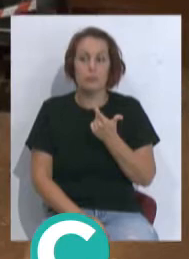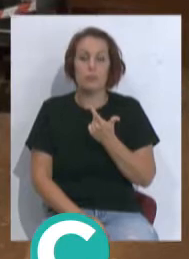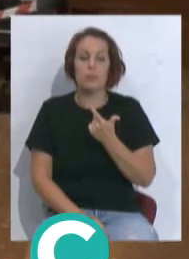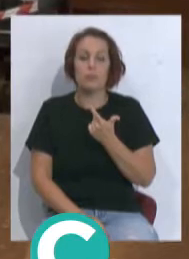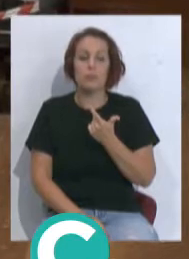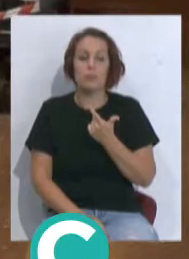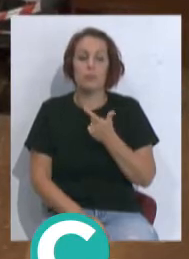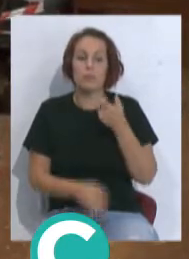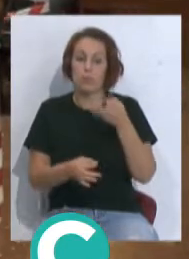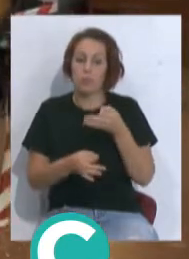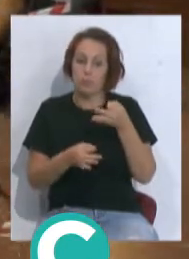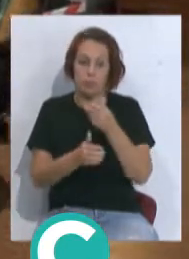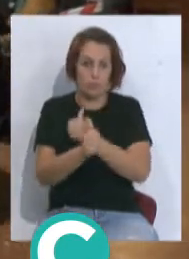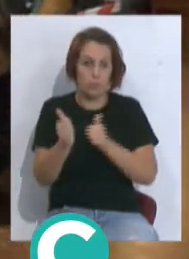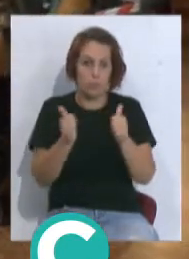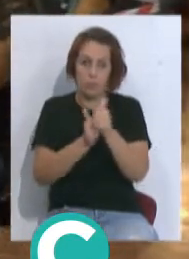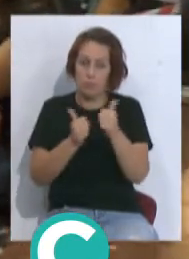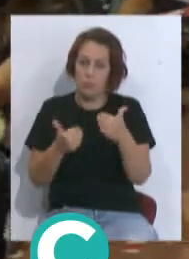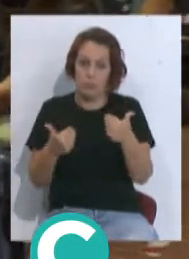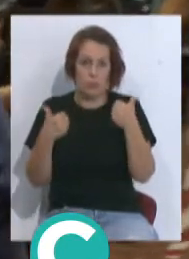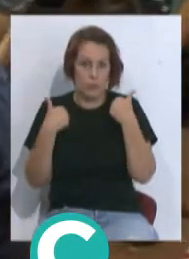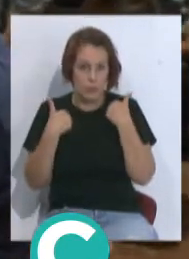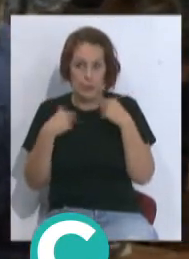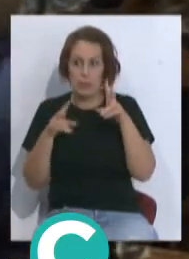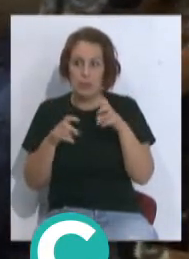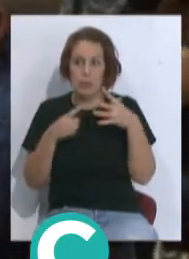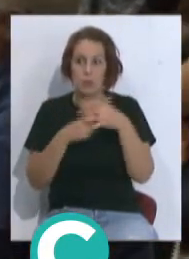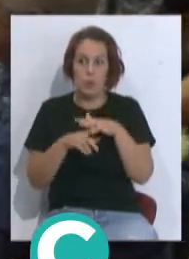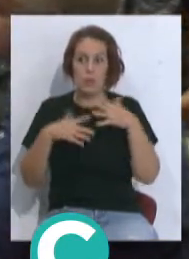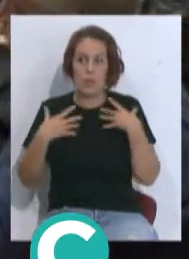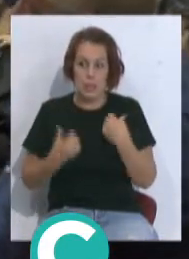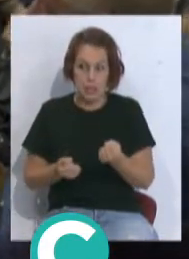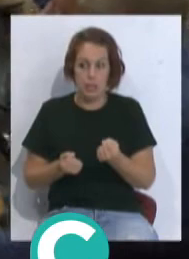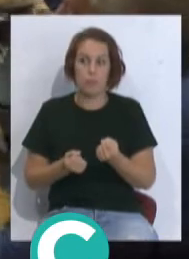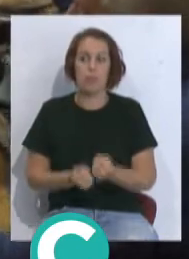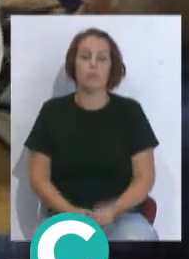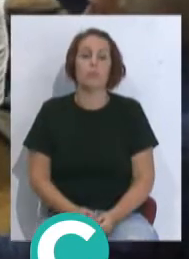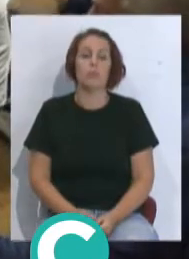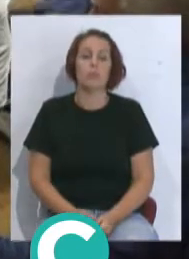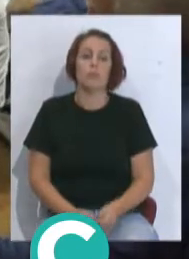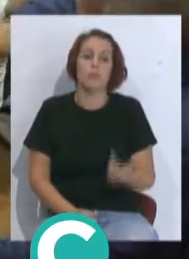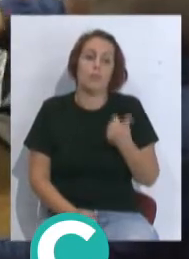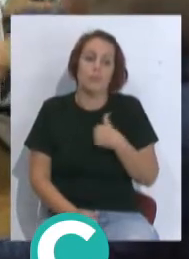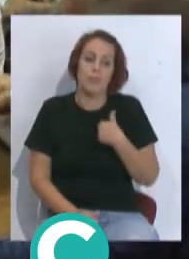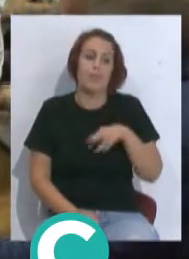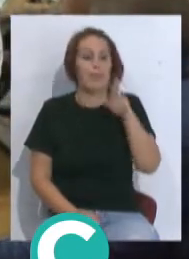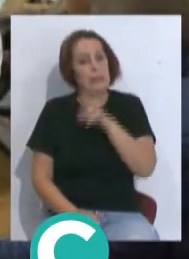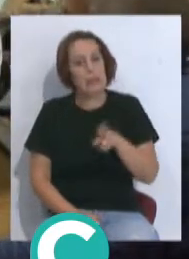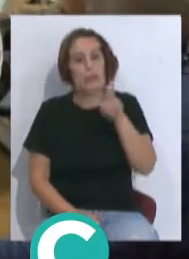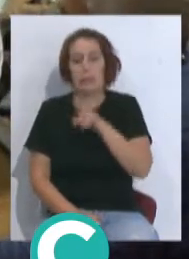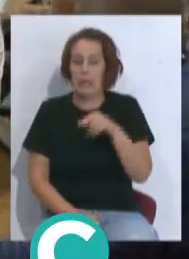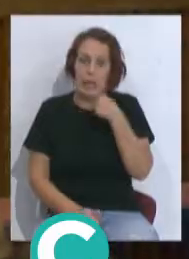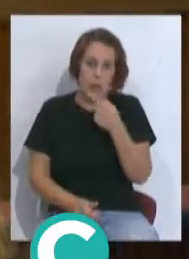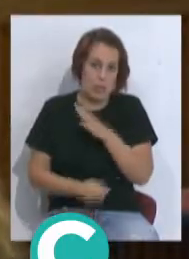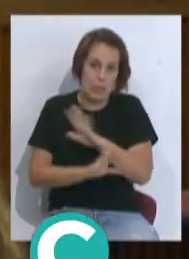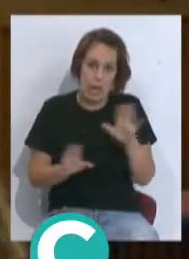en todo momento se puso por delante el sentido de la responsabilidad en cuanto al contexto sanitario. Siempre ya llegó un momento que era repetitivo y que dijeron, ya vamos a